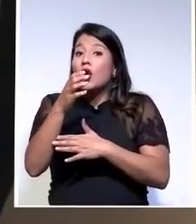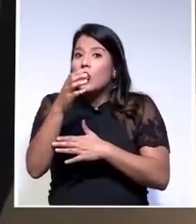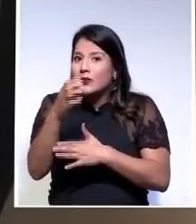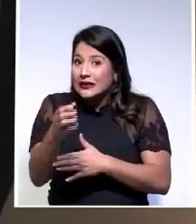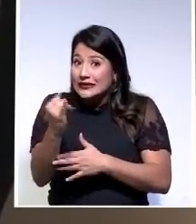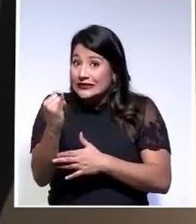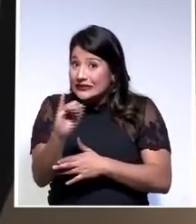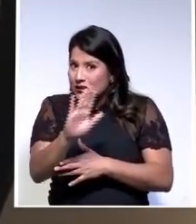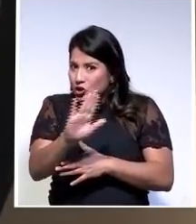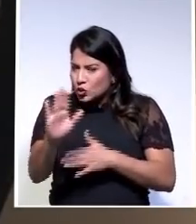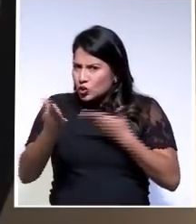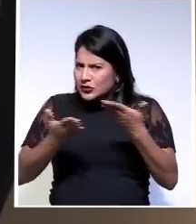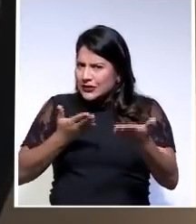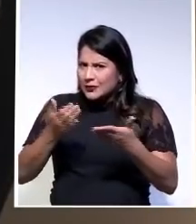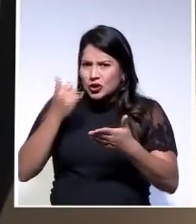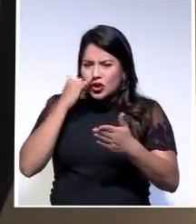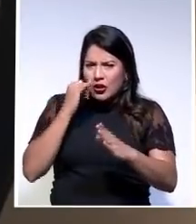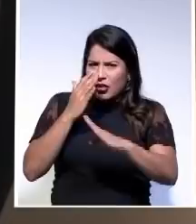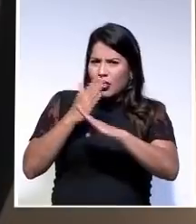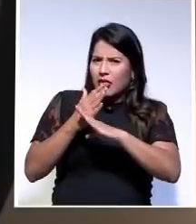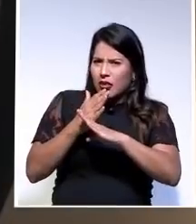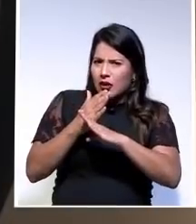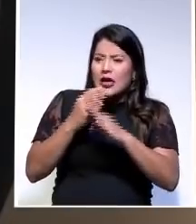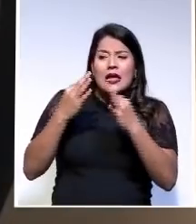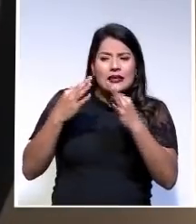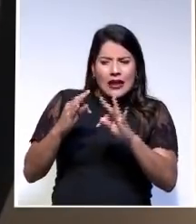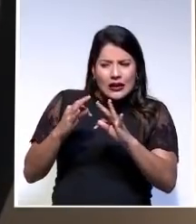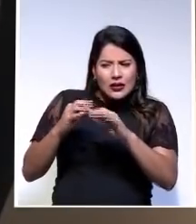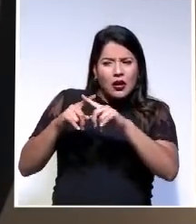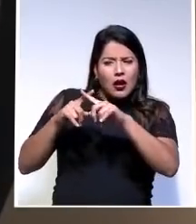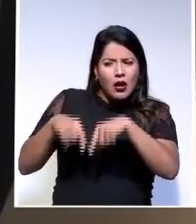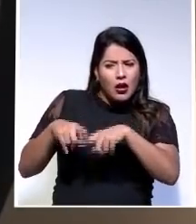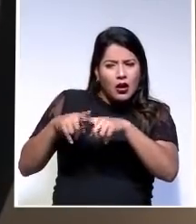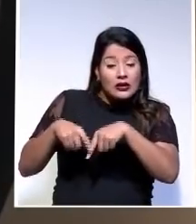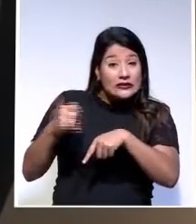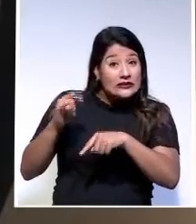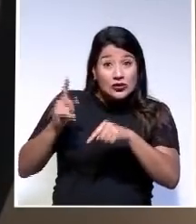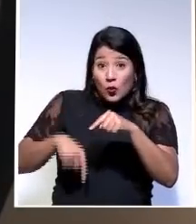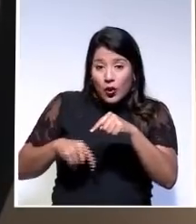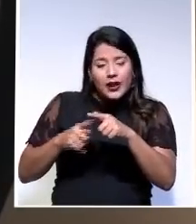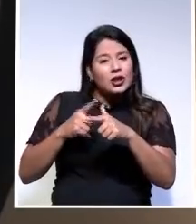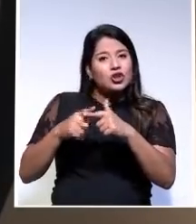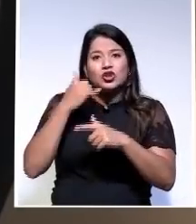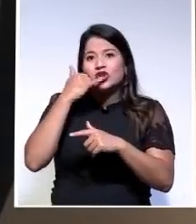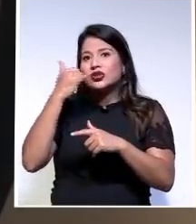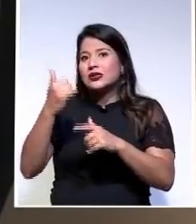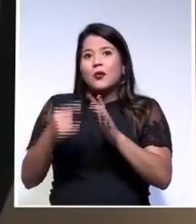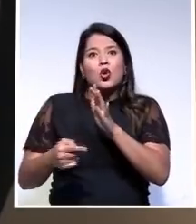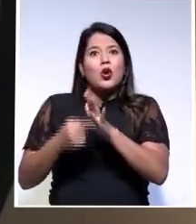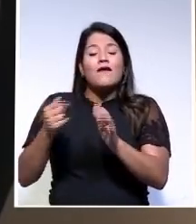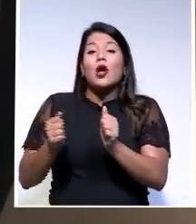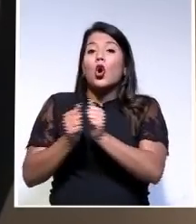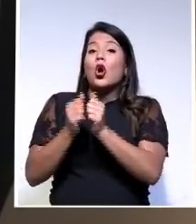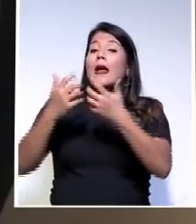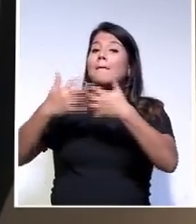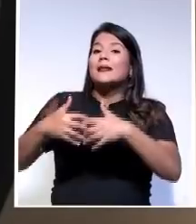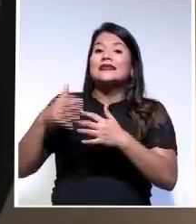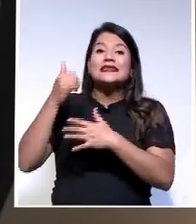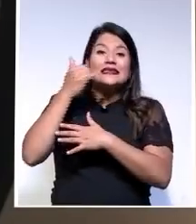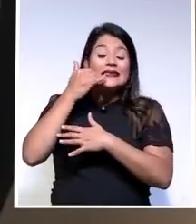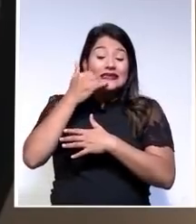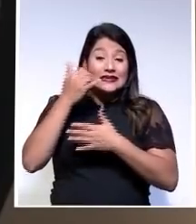celular, intenten, por supuesto, desbloquearlo, y si no pueden desbloquearlo, entonces se comuniquen de inmediato con su operador de